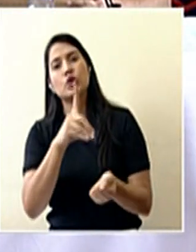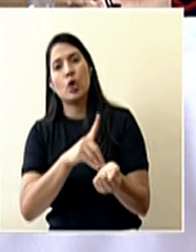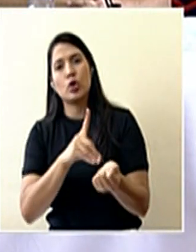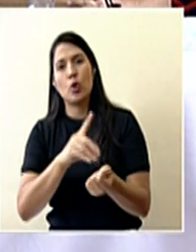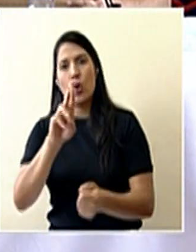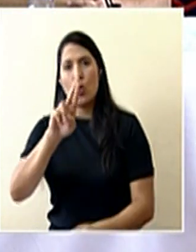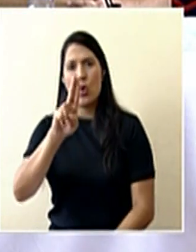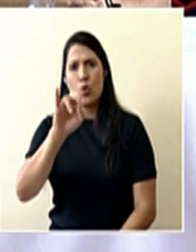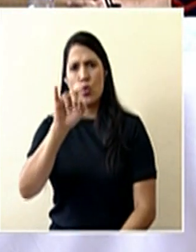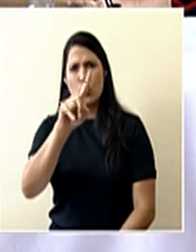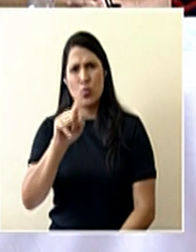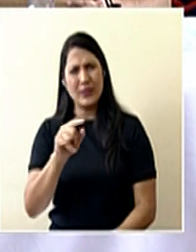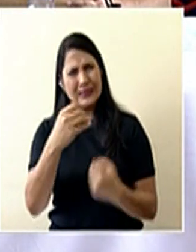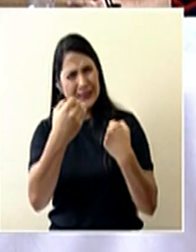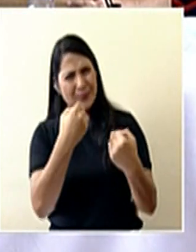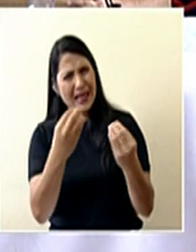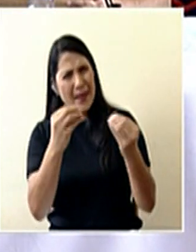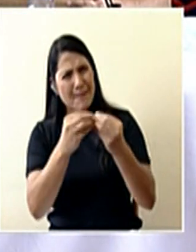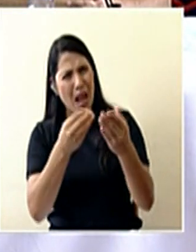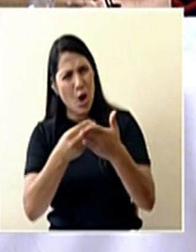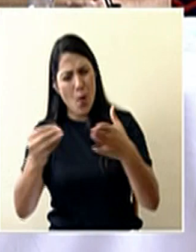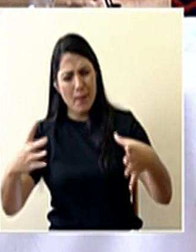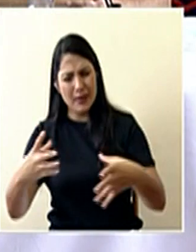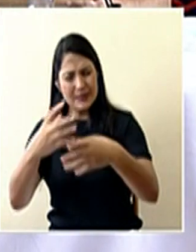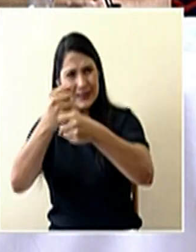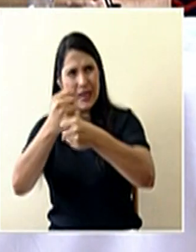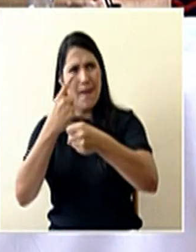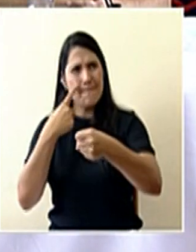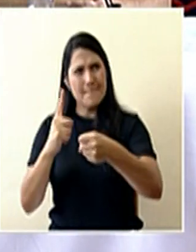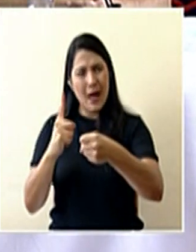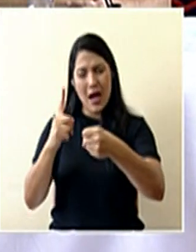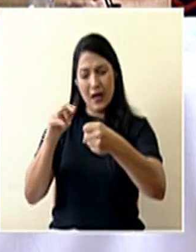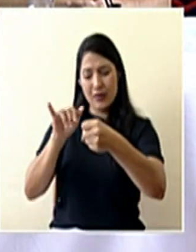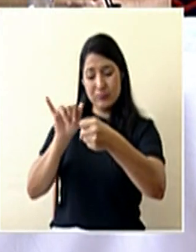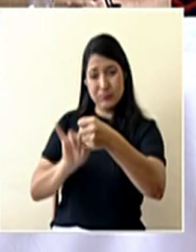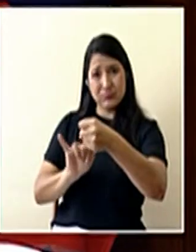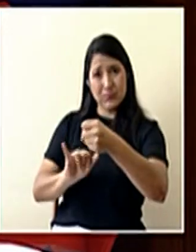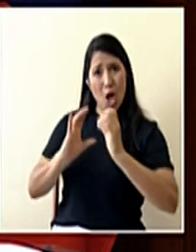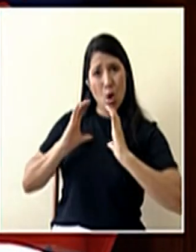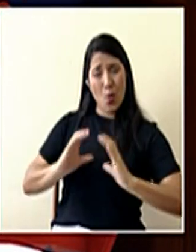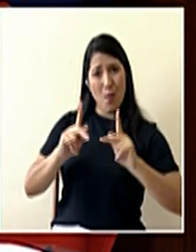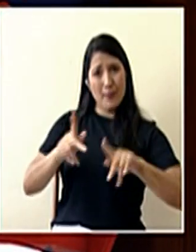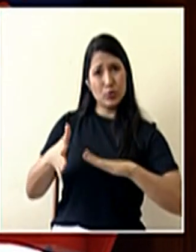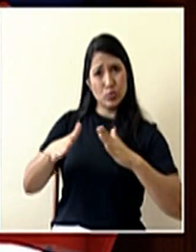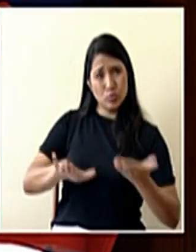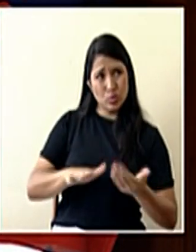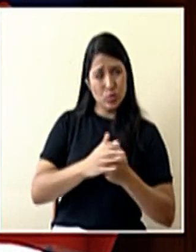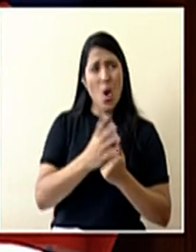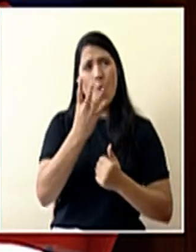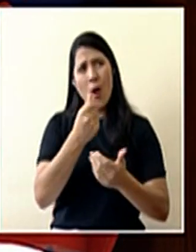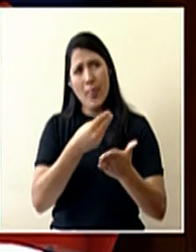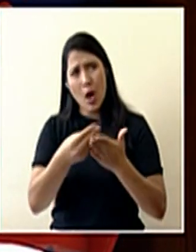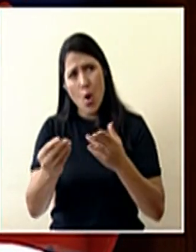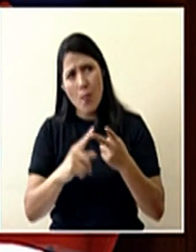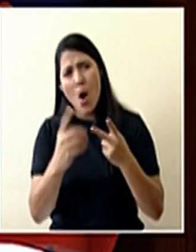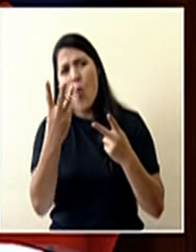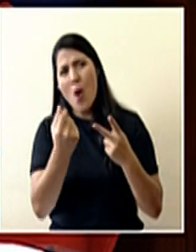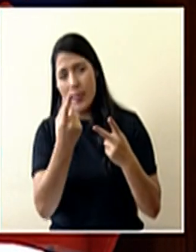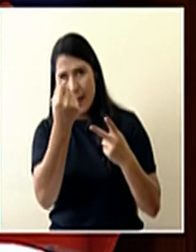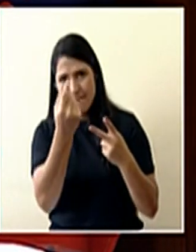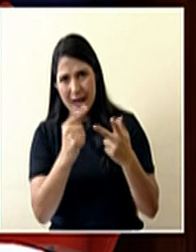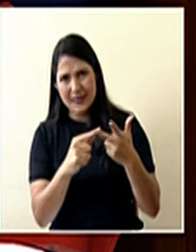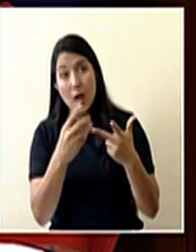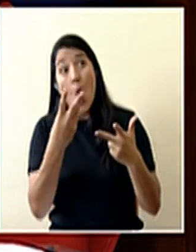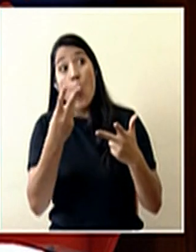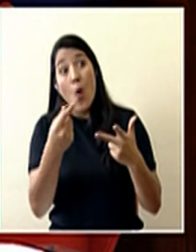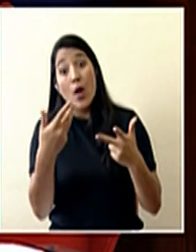compra de bolsas para manejo de cadáveres, sus características respecto al fallecido por COVID, cuántas obtendrán, cuánto es el valor de la inversión y dentro de